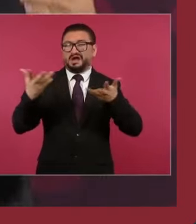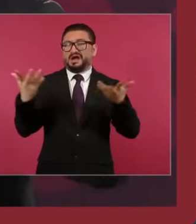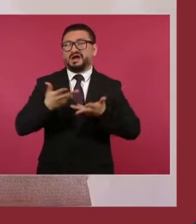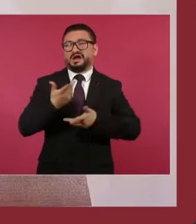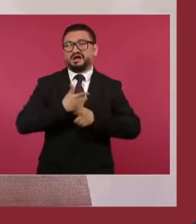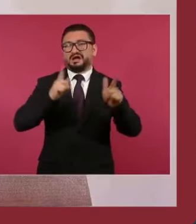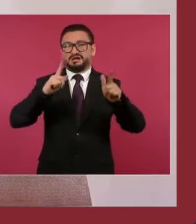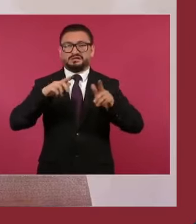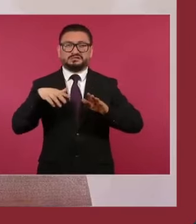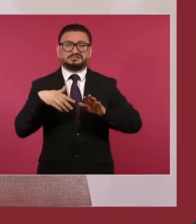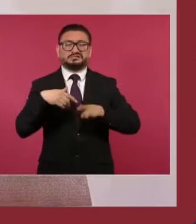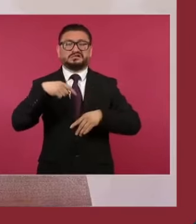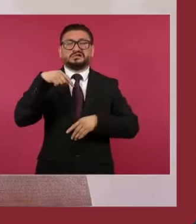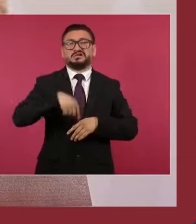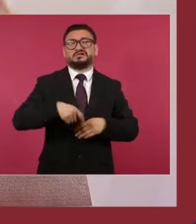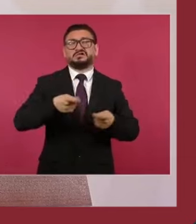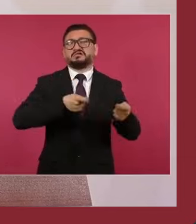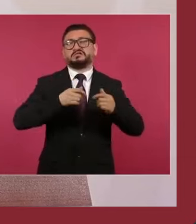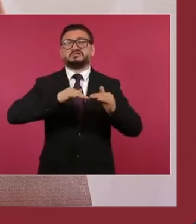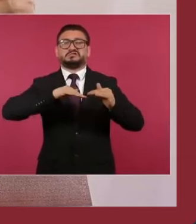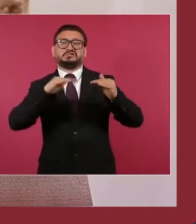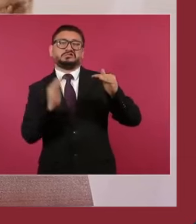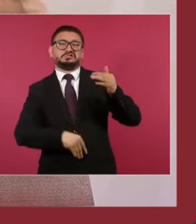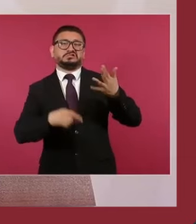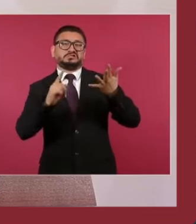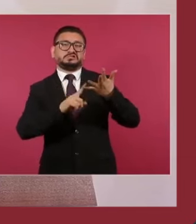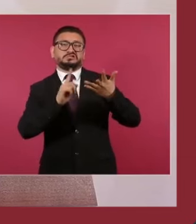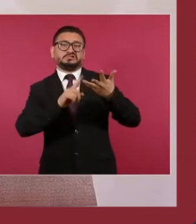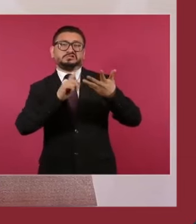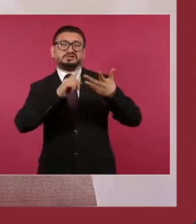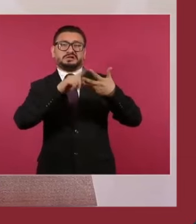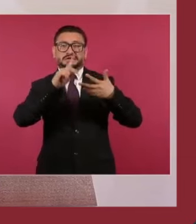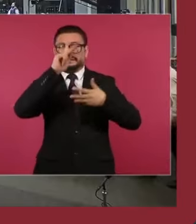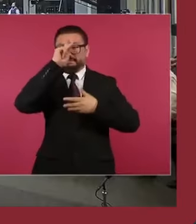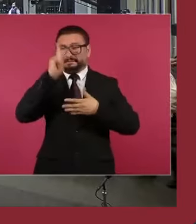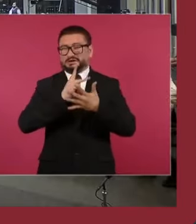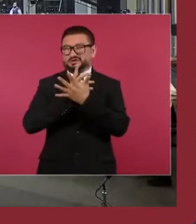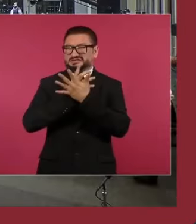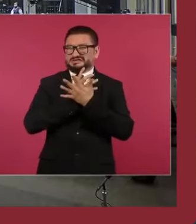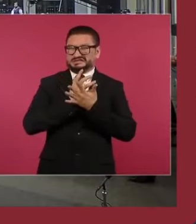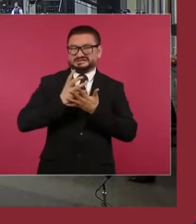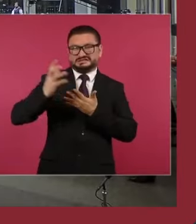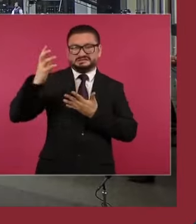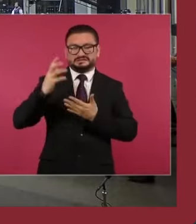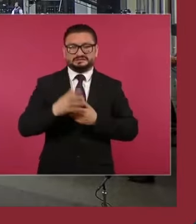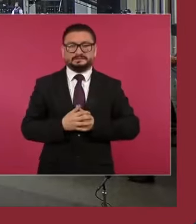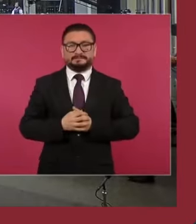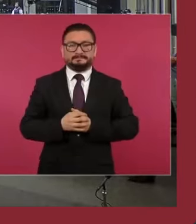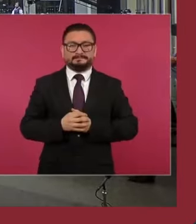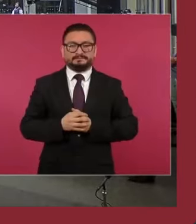con el gobierno, pusieron condiciones draconianas.